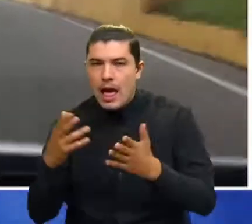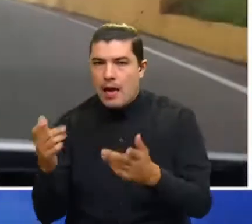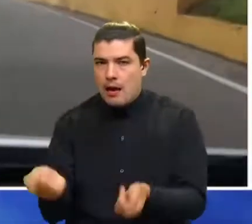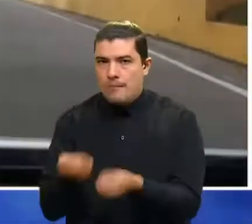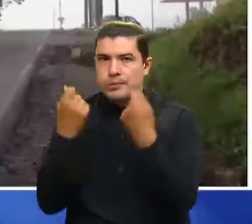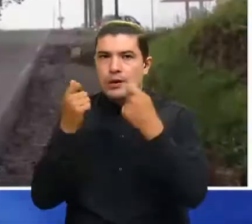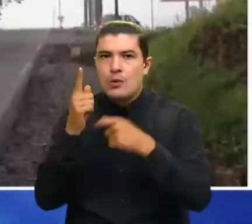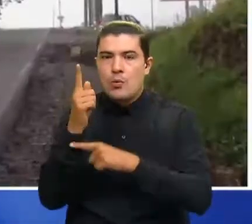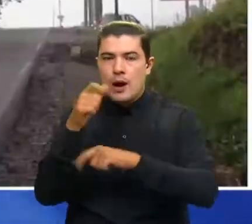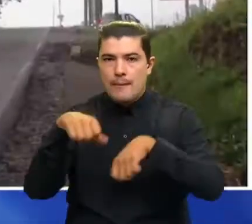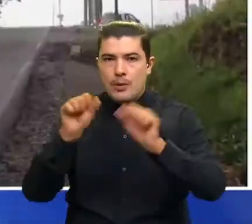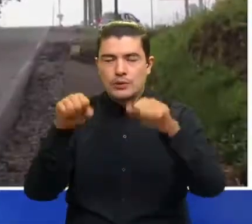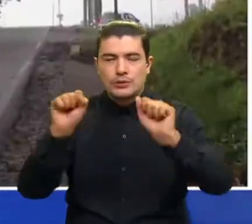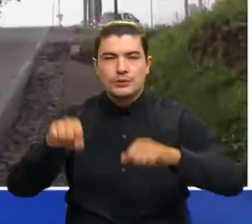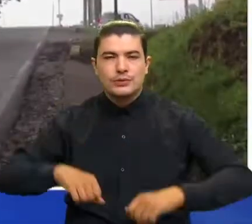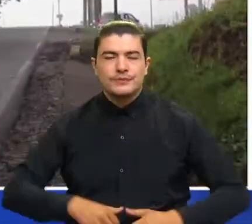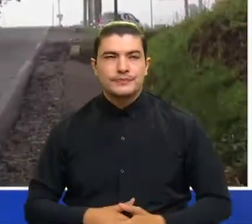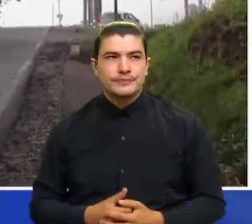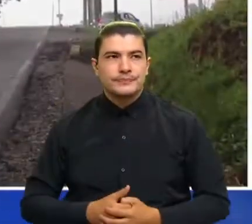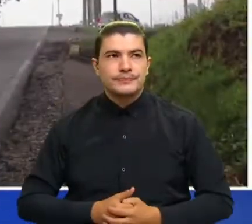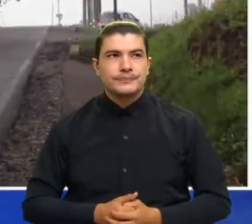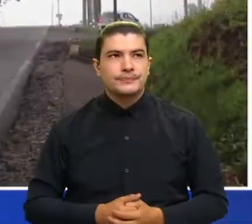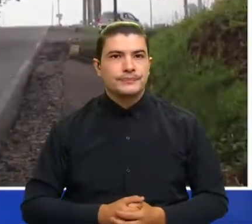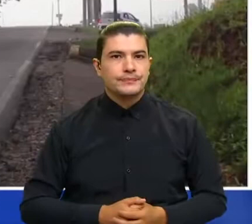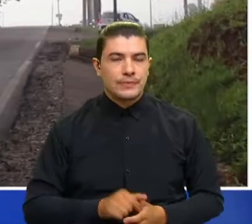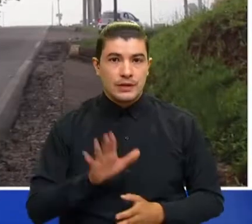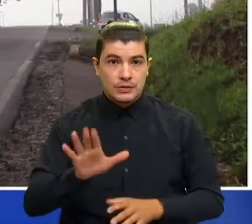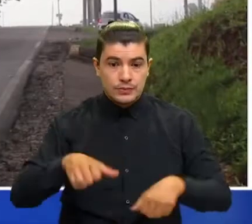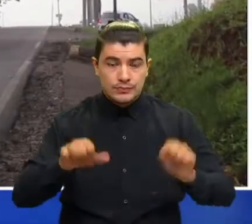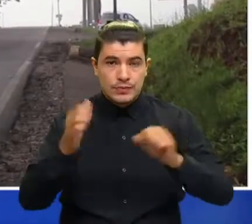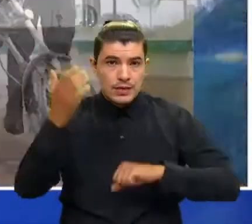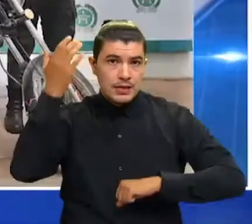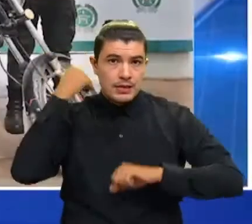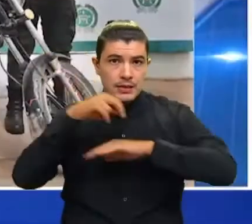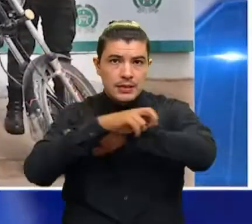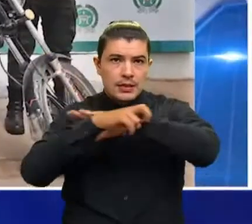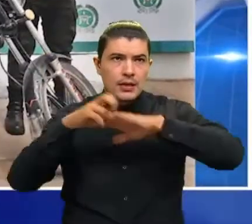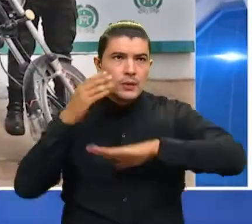recuperación de una motocicleta que había sido hurtada